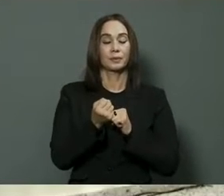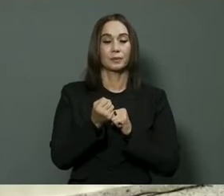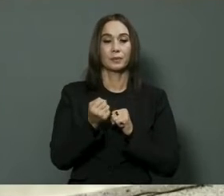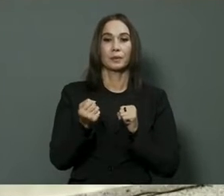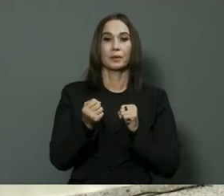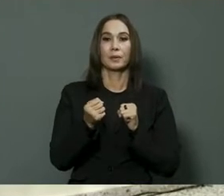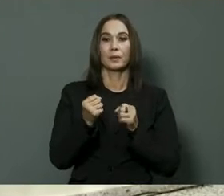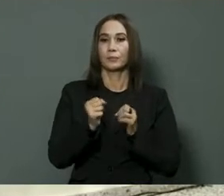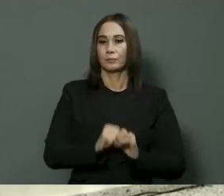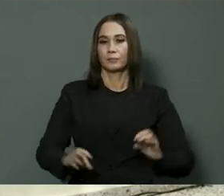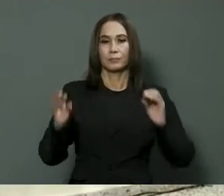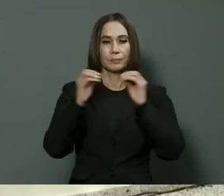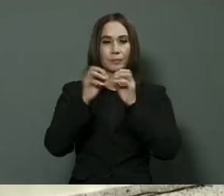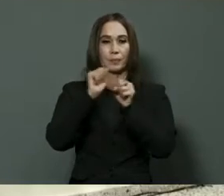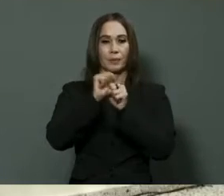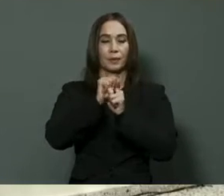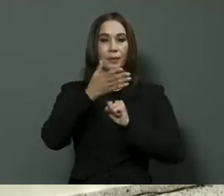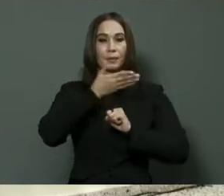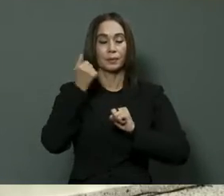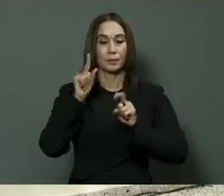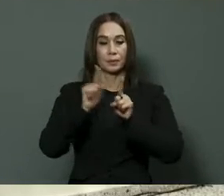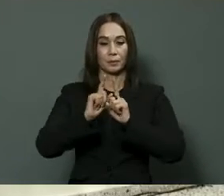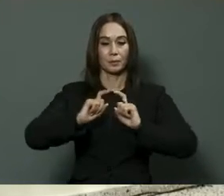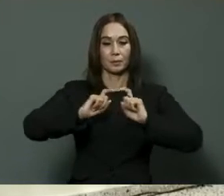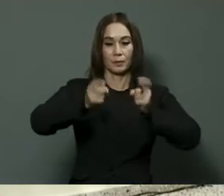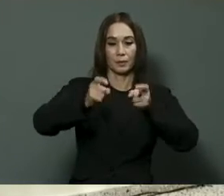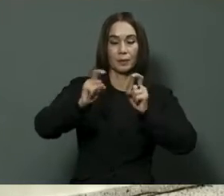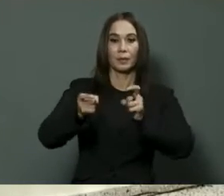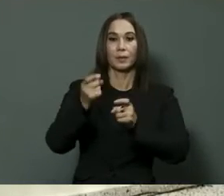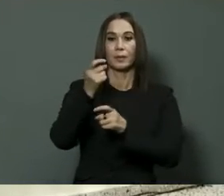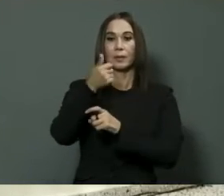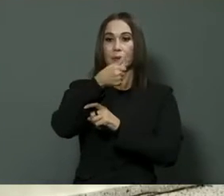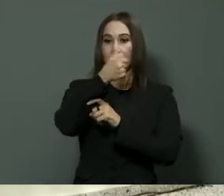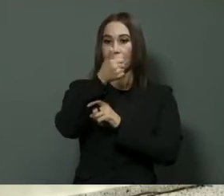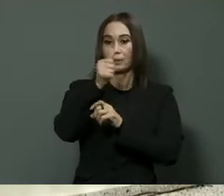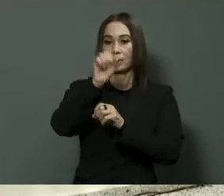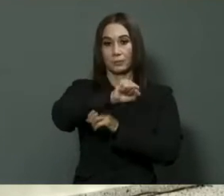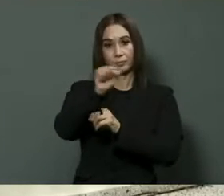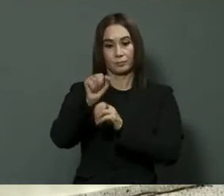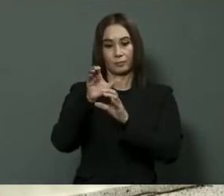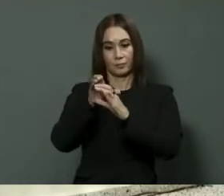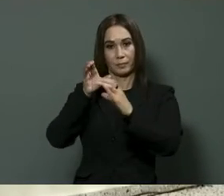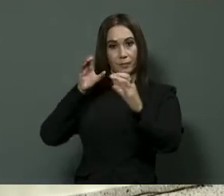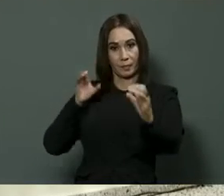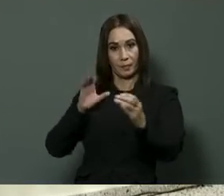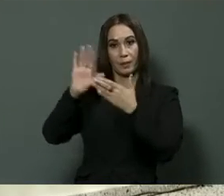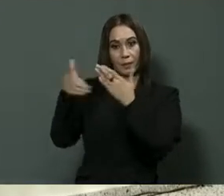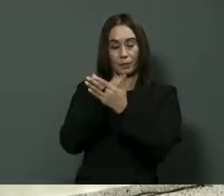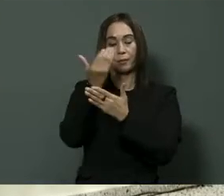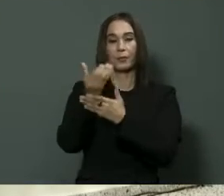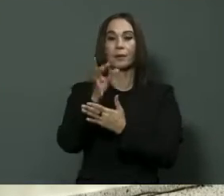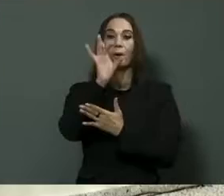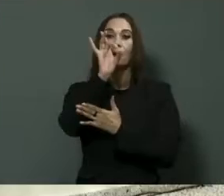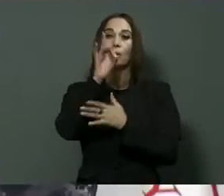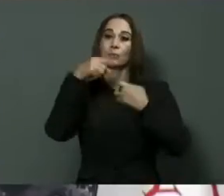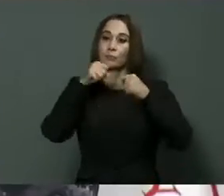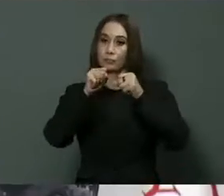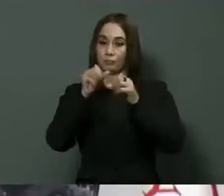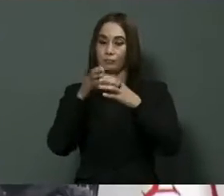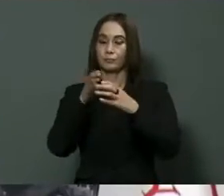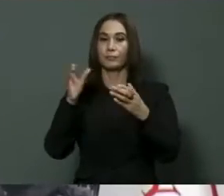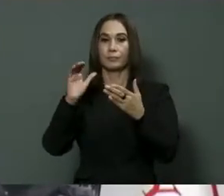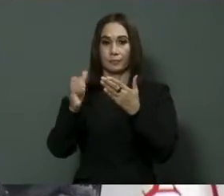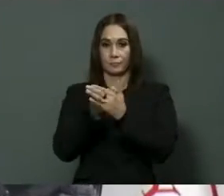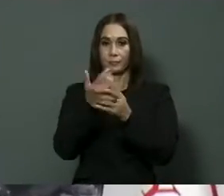operatividad, también estamos entregando 10 camionetas totalmente nuevas, 8